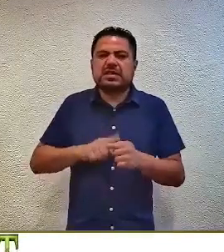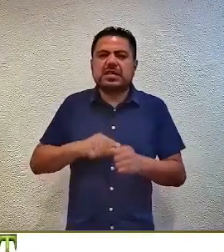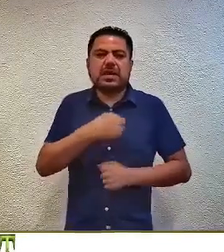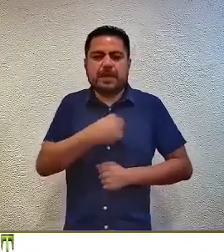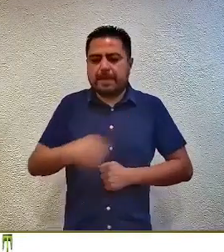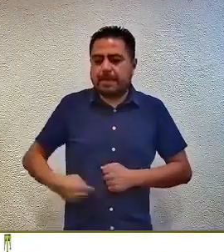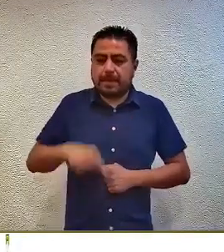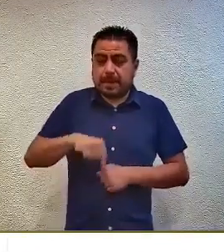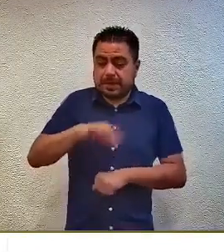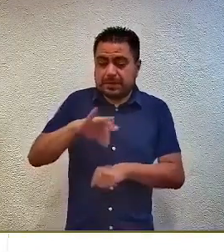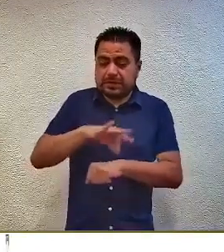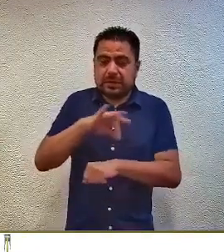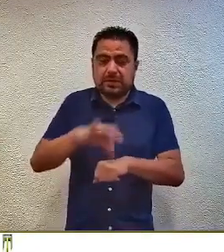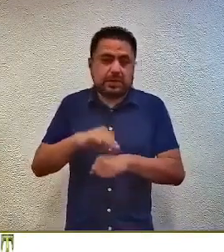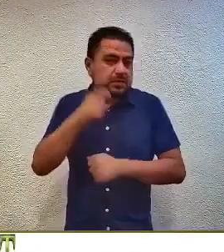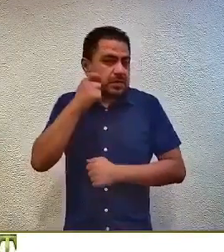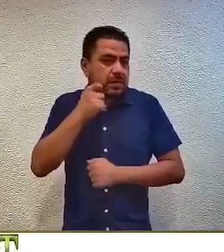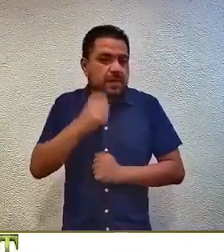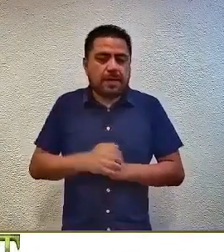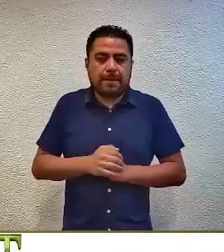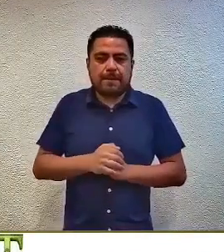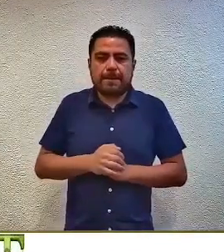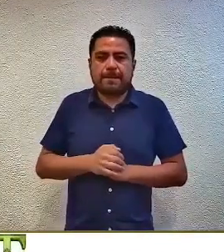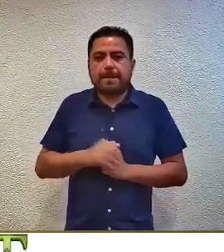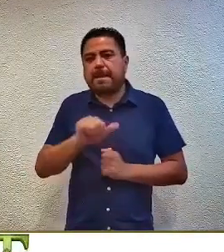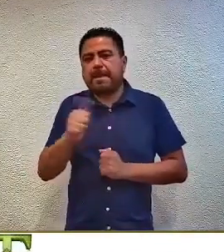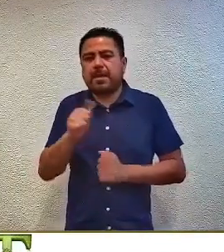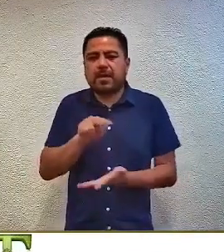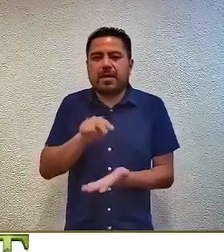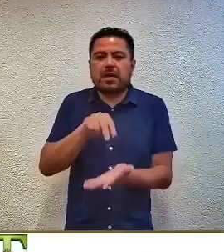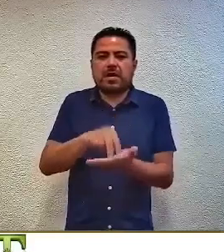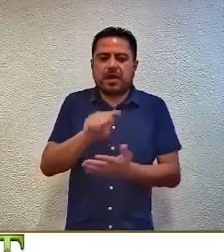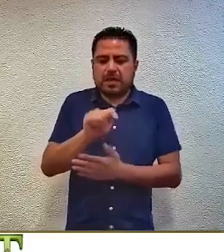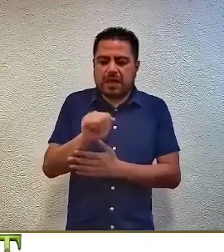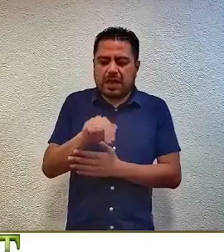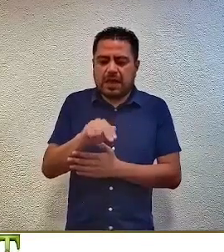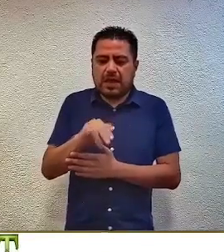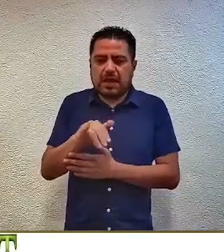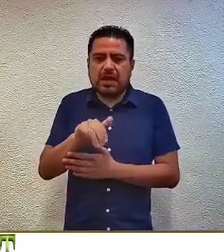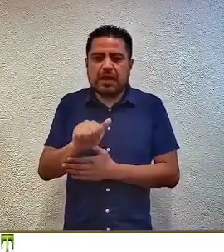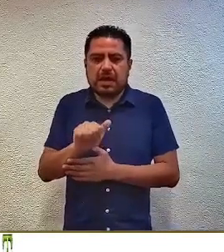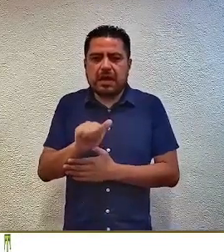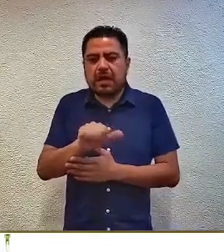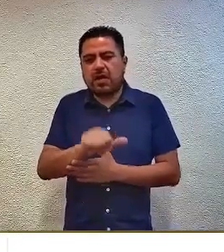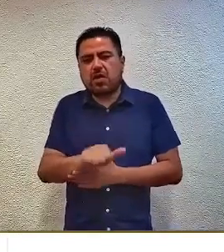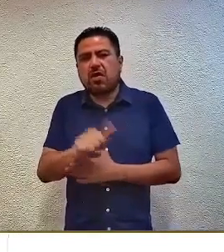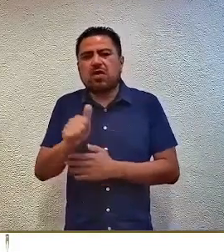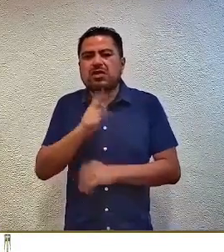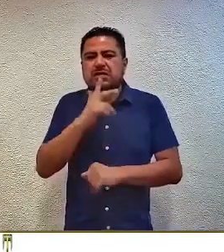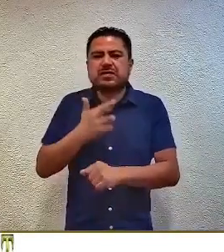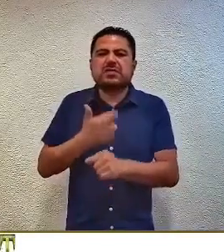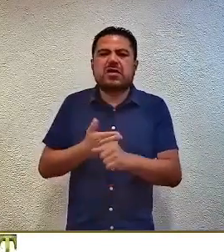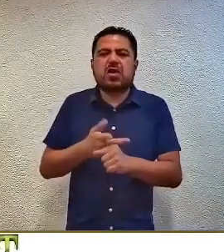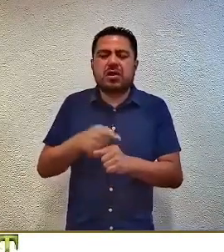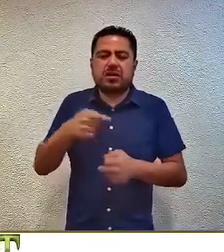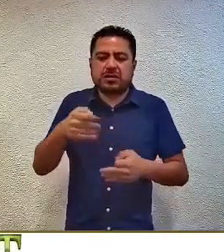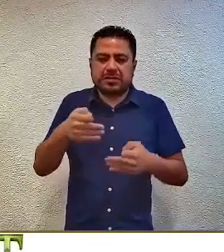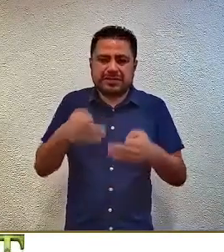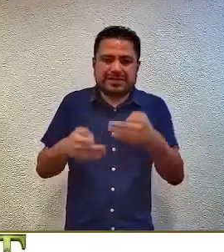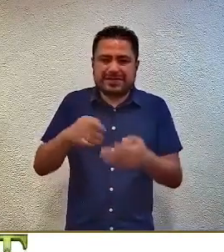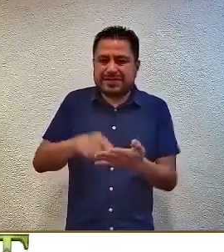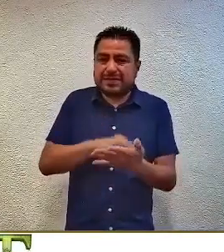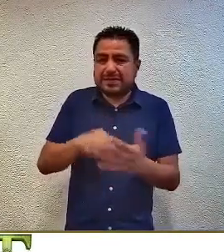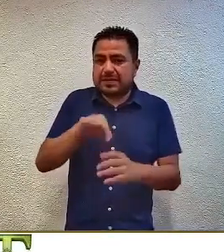de Chilpancingo. Siguiente asunto, la compareciente es Tania Yasmín Refugio Chamú, la autoridad responsable del Tribunal Electoral del Estado de